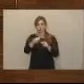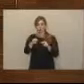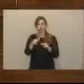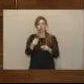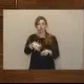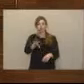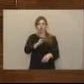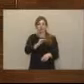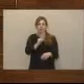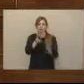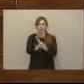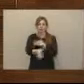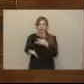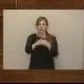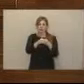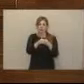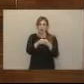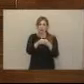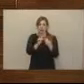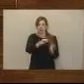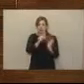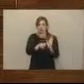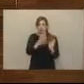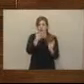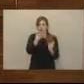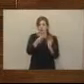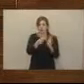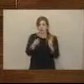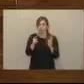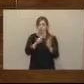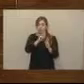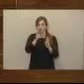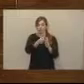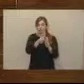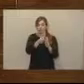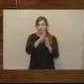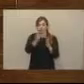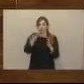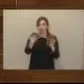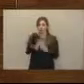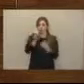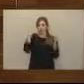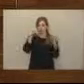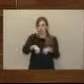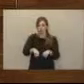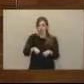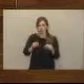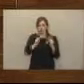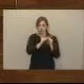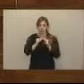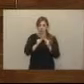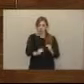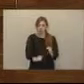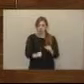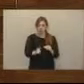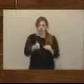convertiría en una enmienda a la totalidad si descontamos el punto número uno en el que todos estamos de acuerdo y ya lo han dicho, ¿no? Más